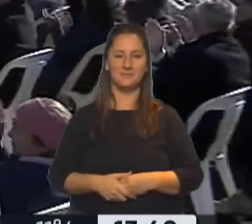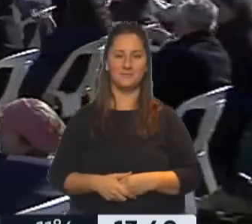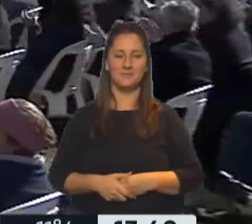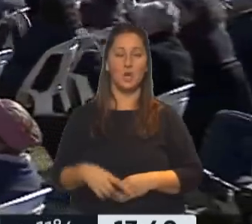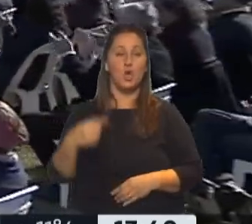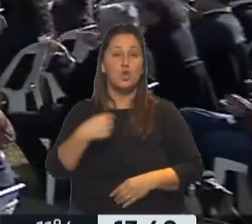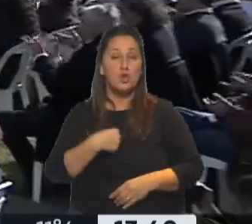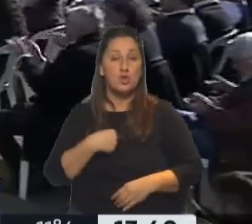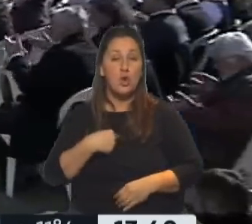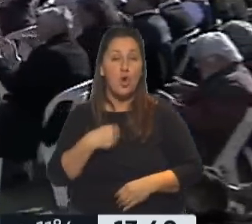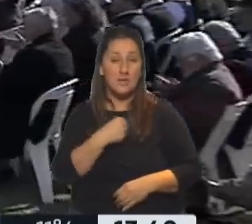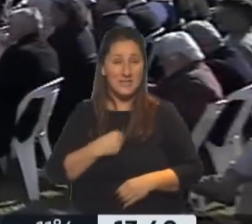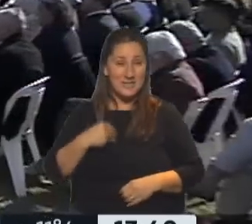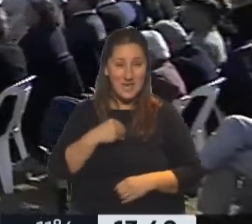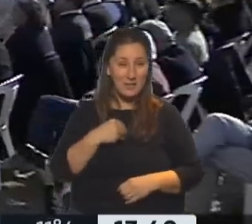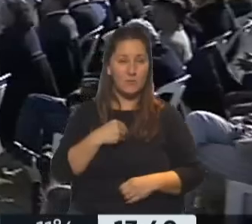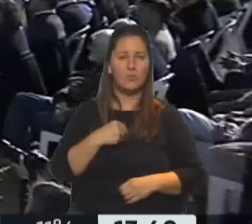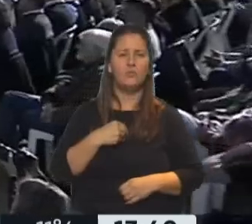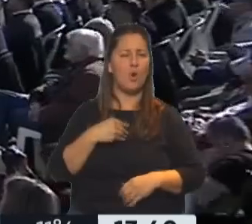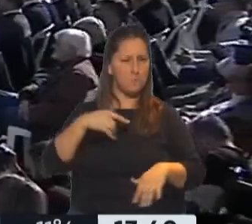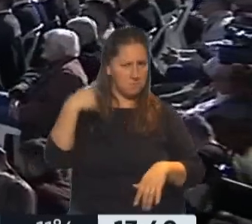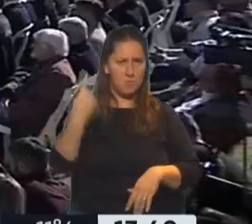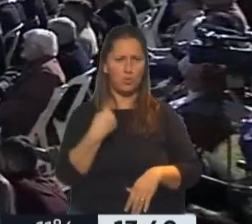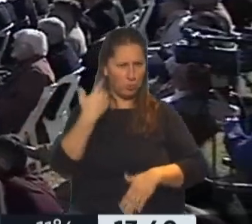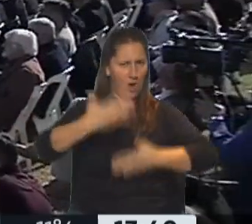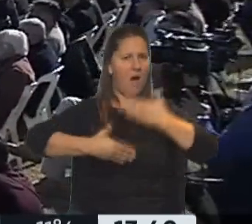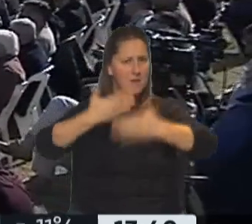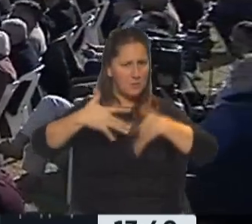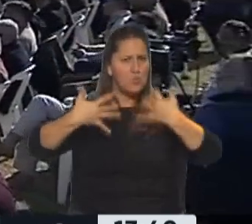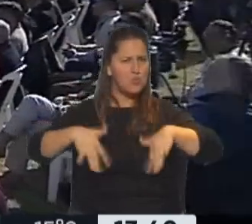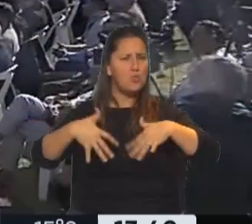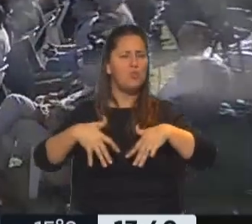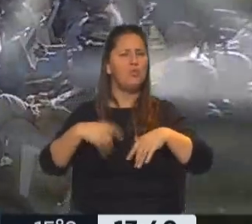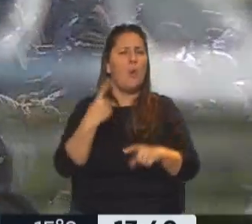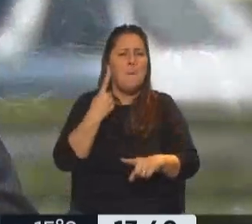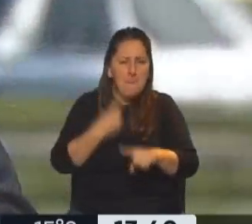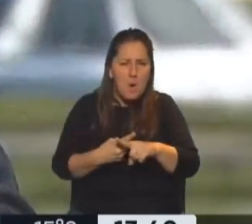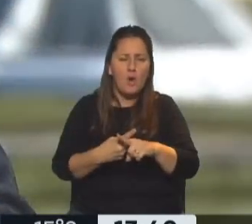Yo siento que hemos hecho mucho en favor del